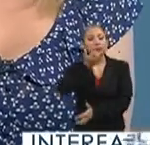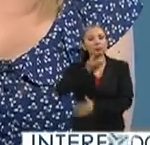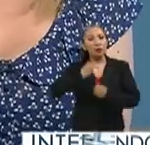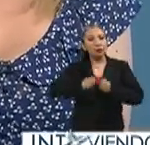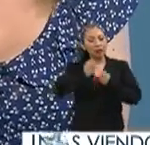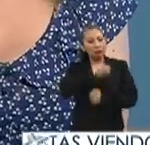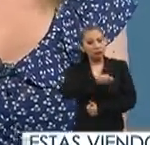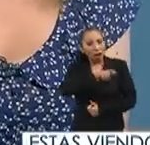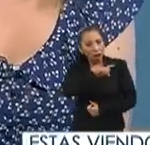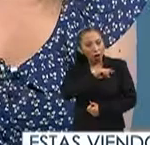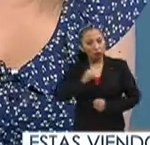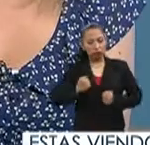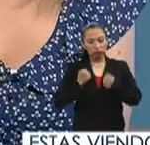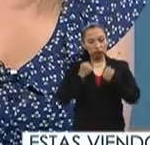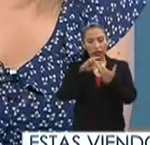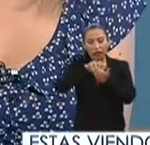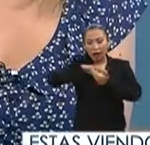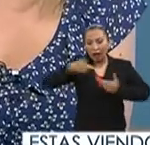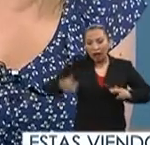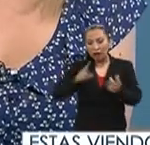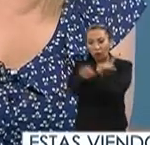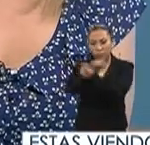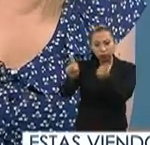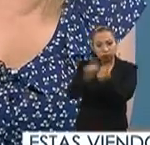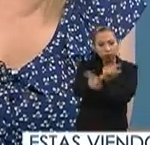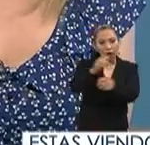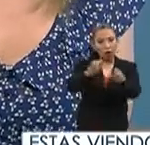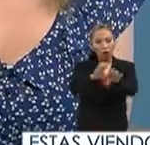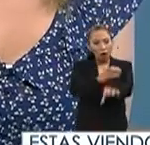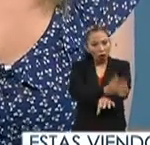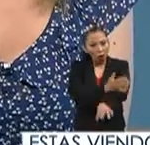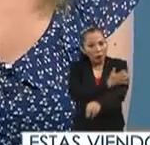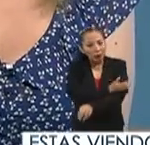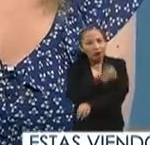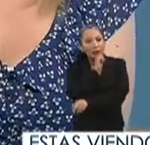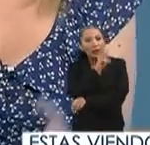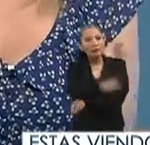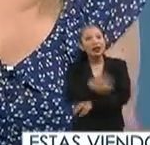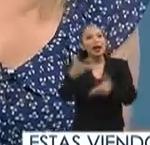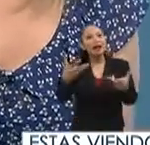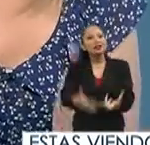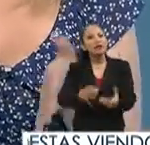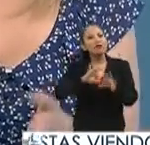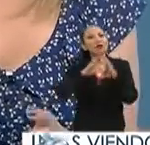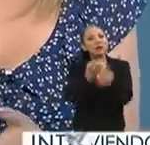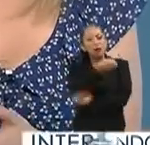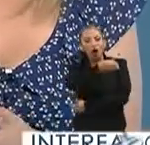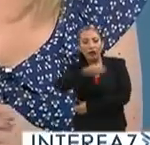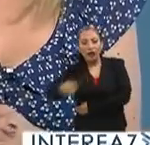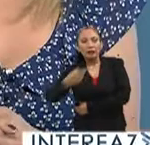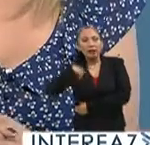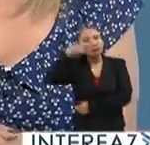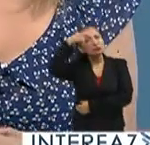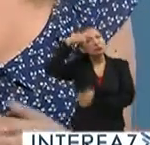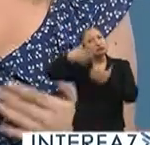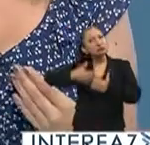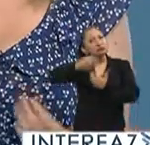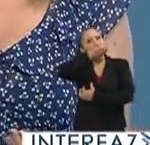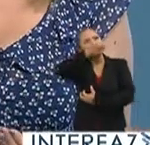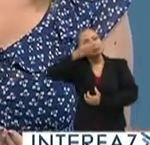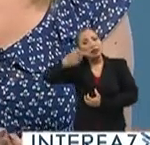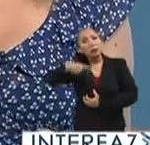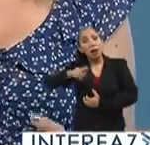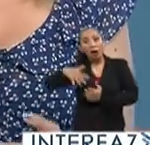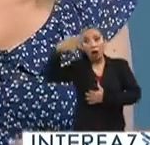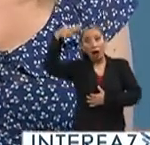vida saludable, a fortalecer las relaciones interpersonales de compañeros y también a generar estructuras de organización y de pensamiento. Pero la